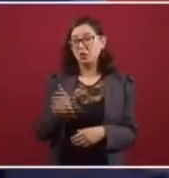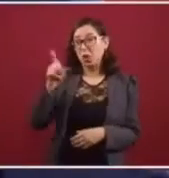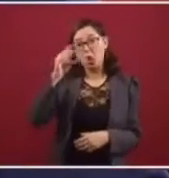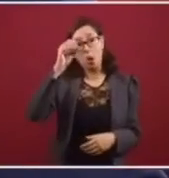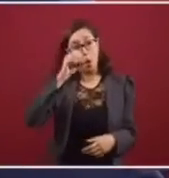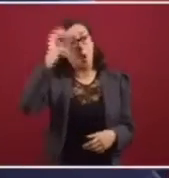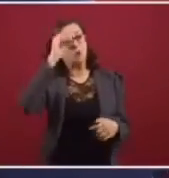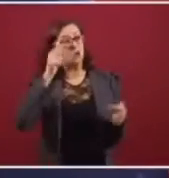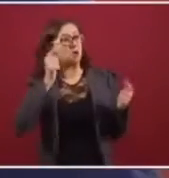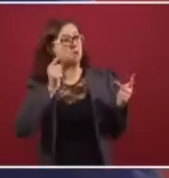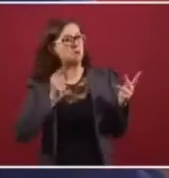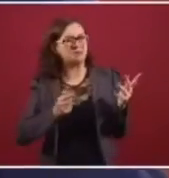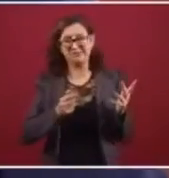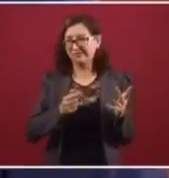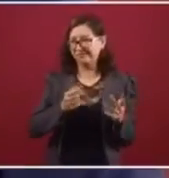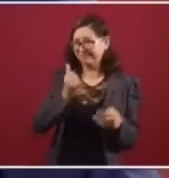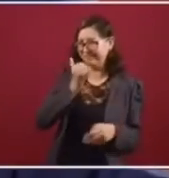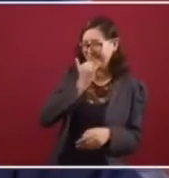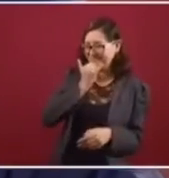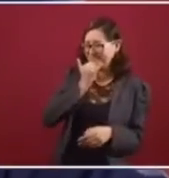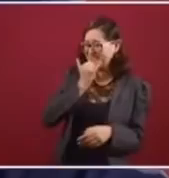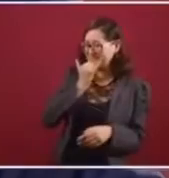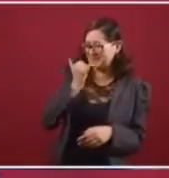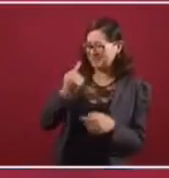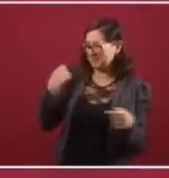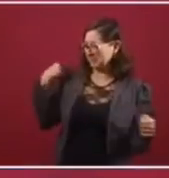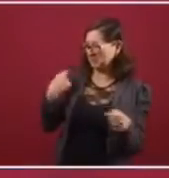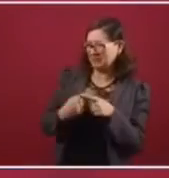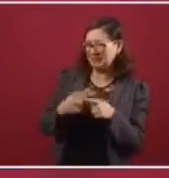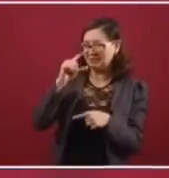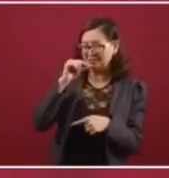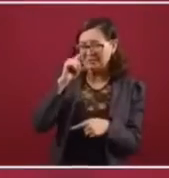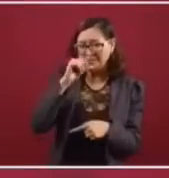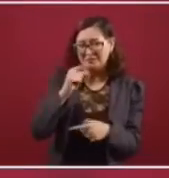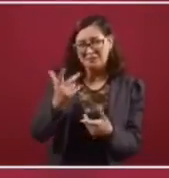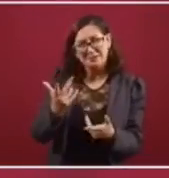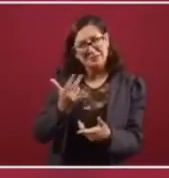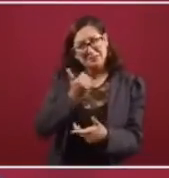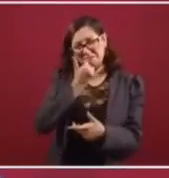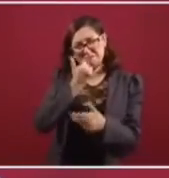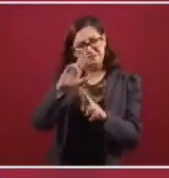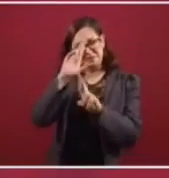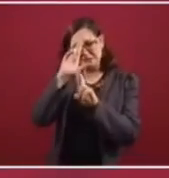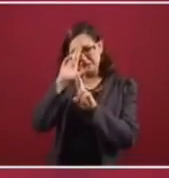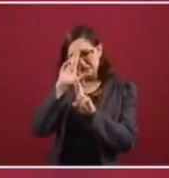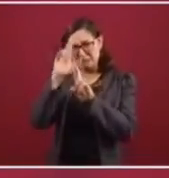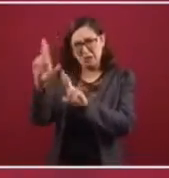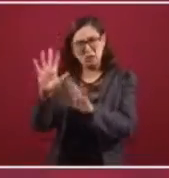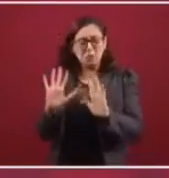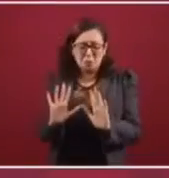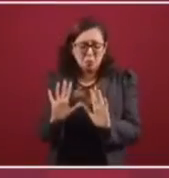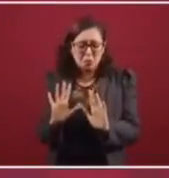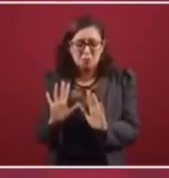opinando? ¿Qué autoridad moral tienen? Con todo respeto, no vamos nosotros a renunciar a esos organismos.